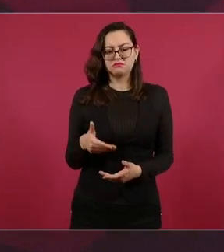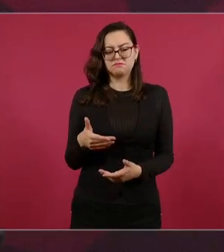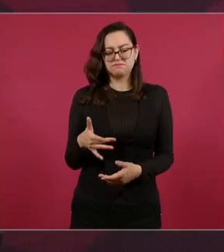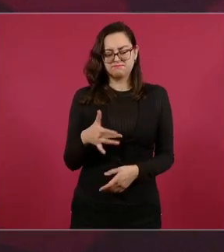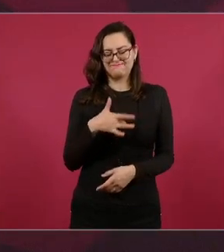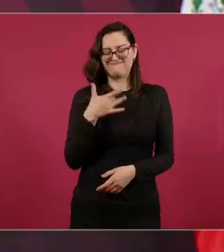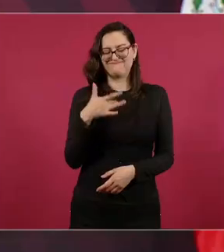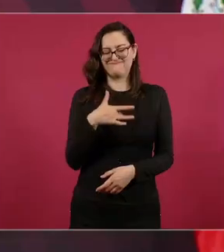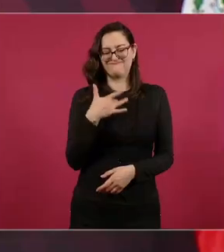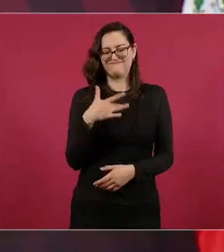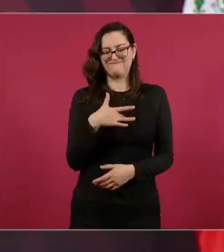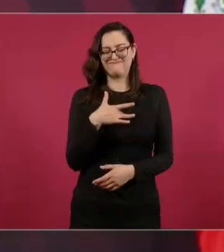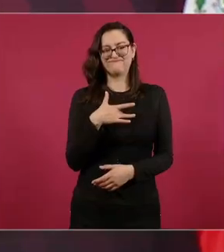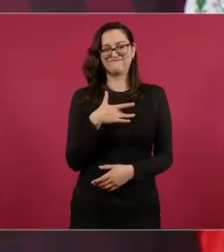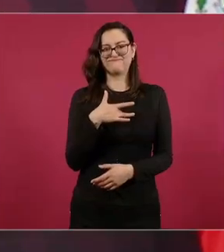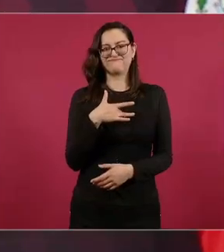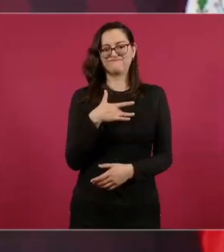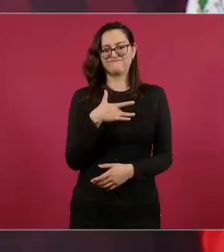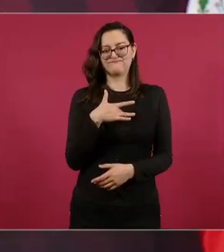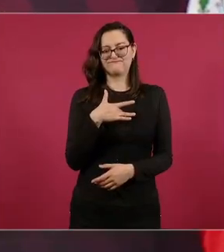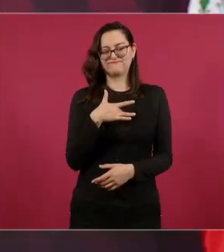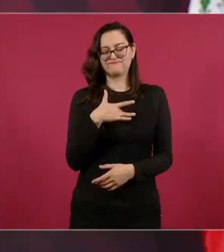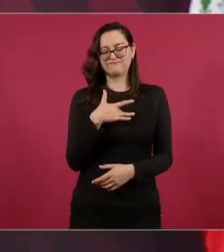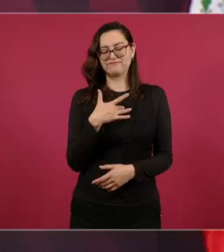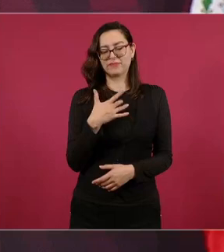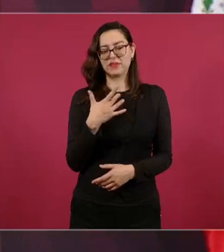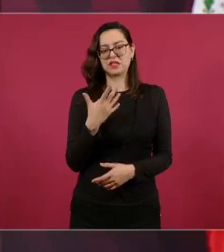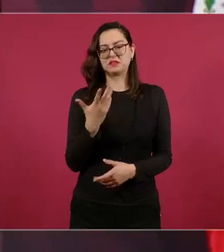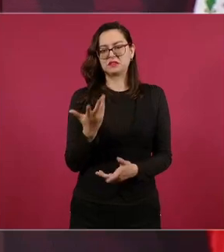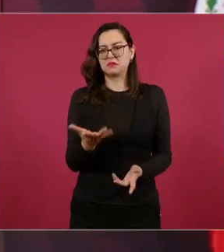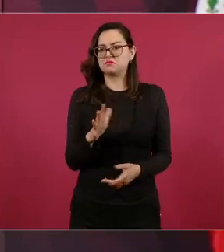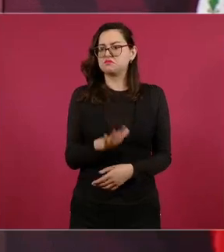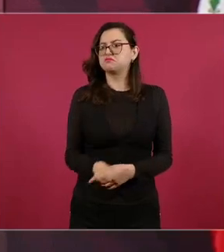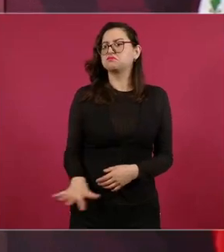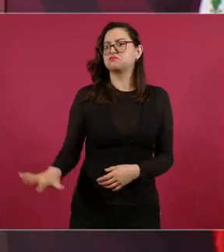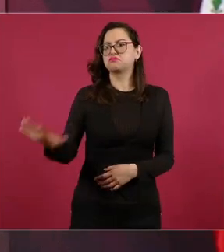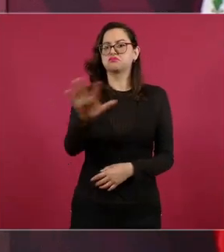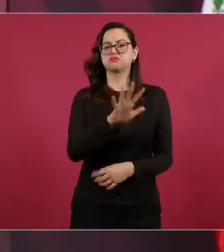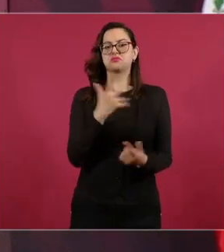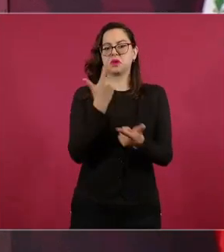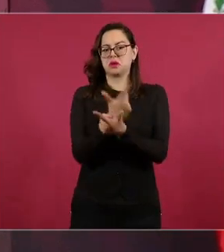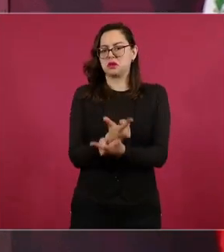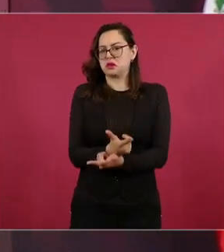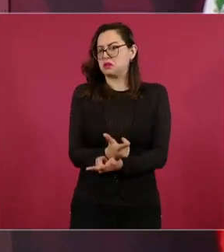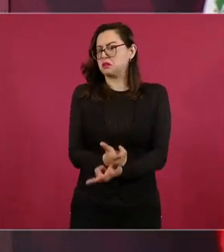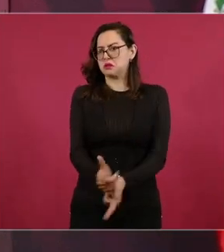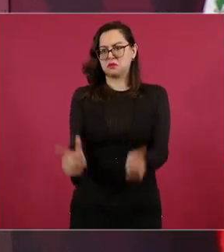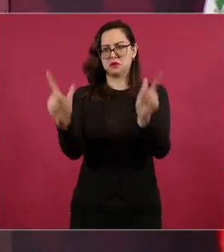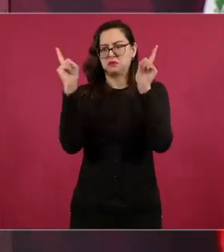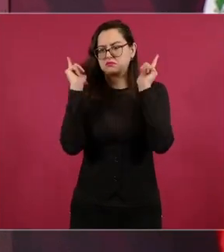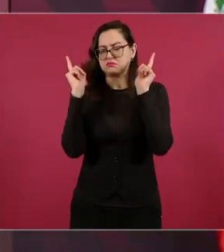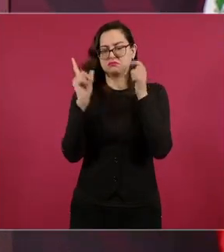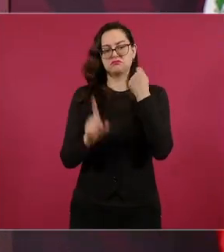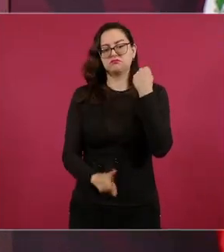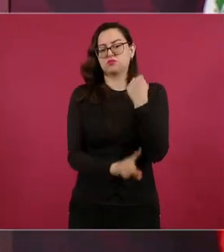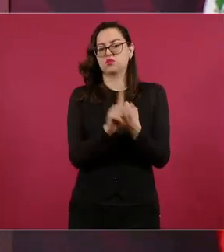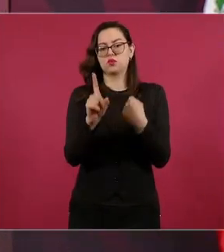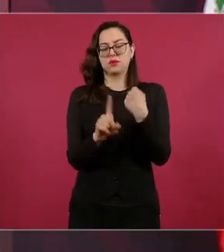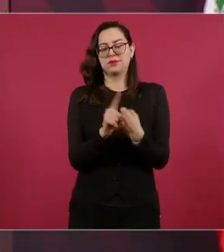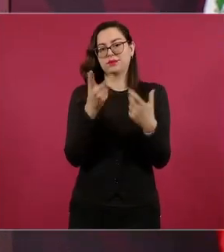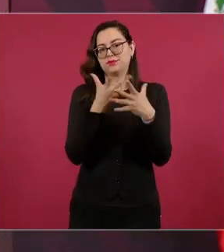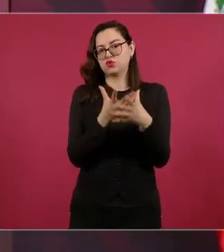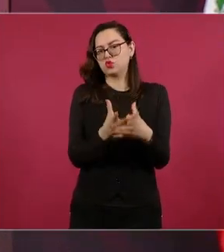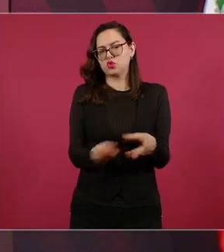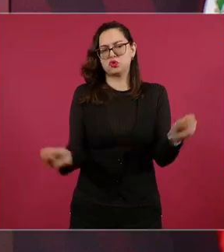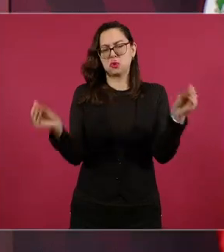obstinación de creer que bastaba dar libertad al pueblo para que se resolvieran los grandes